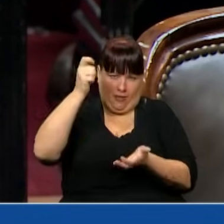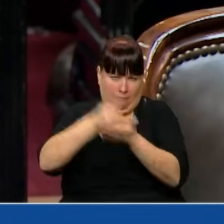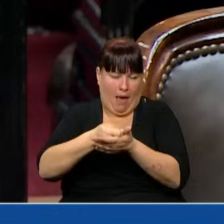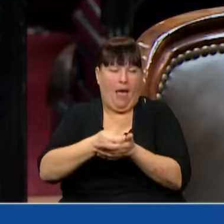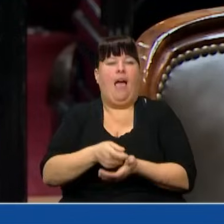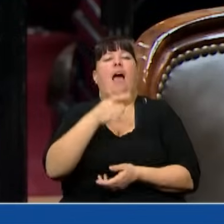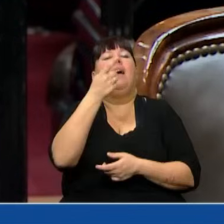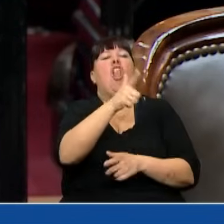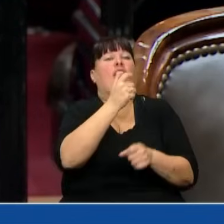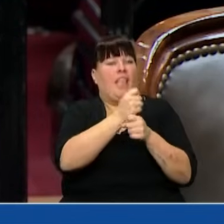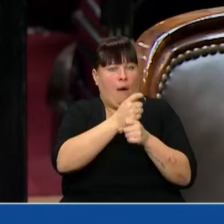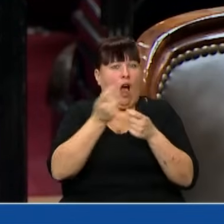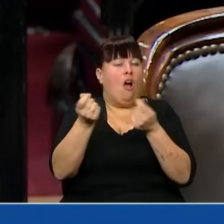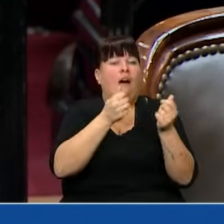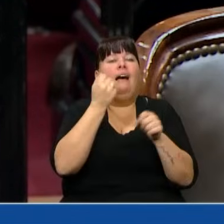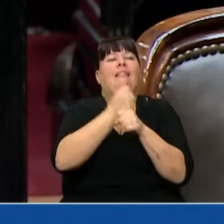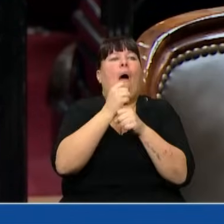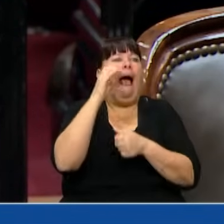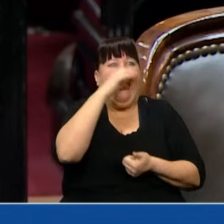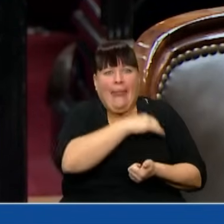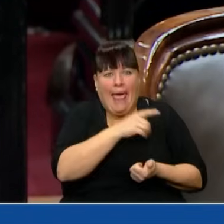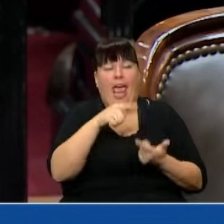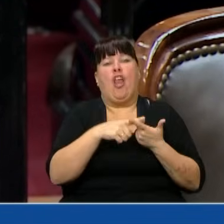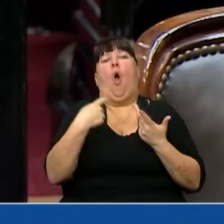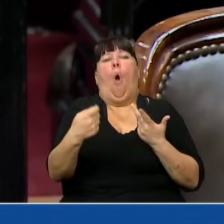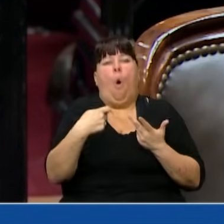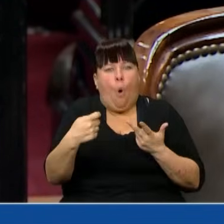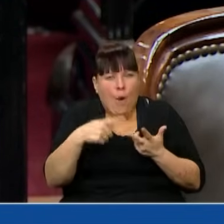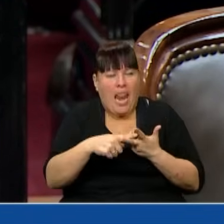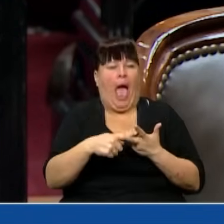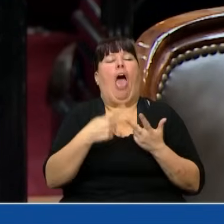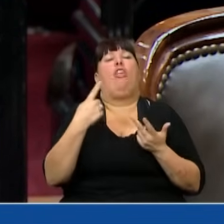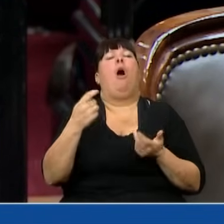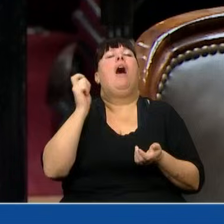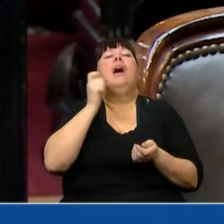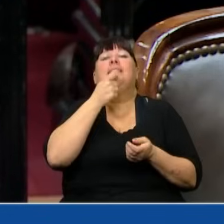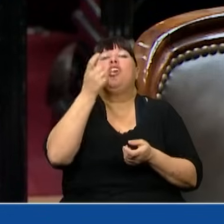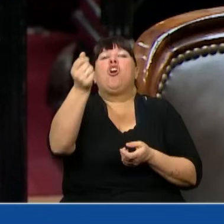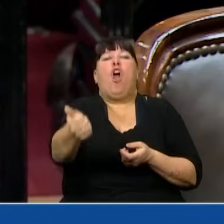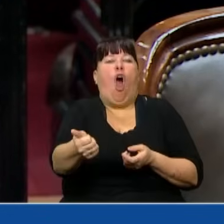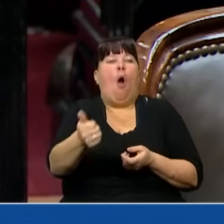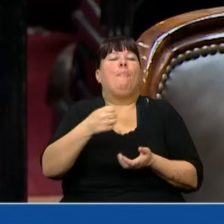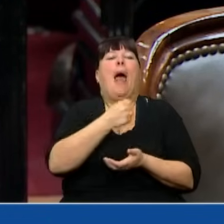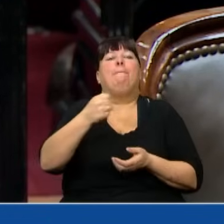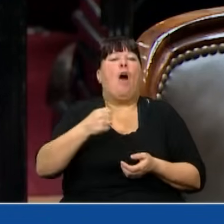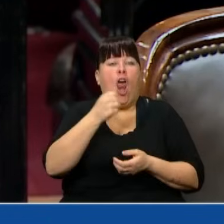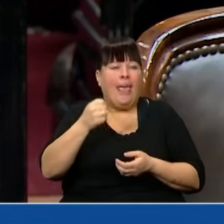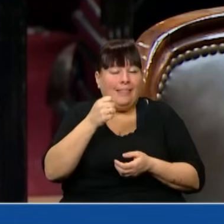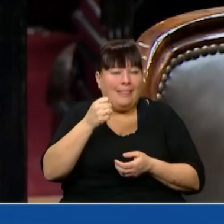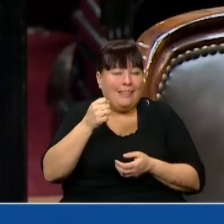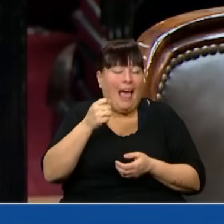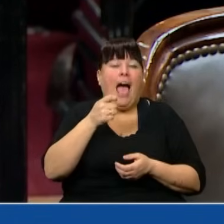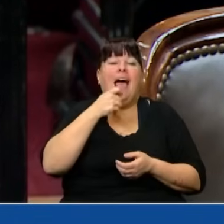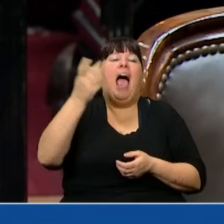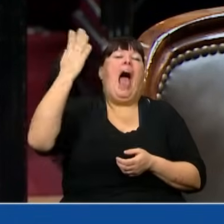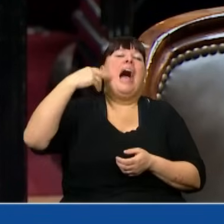pagan los desocupados, los que trabajan en negro, los jubilados. La pagan cuando compran la polenta todos los